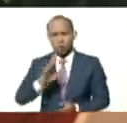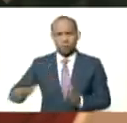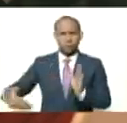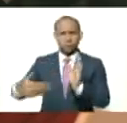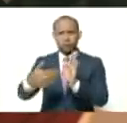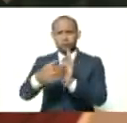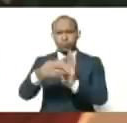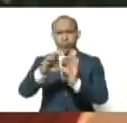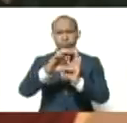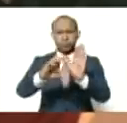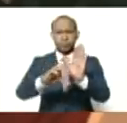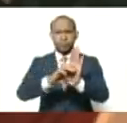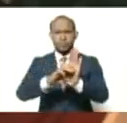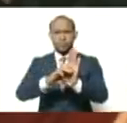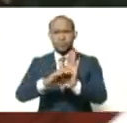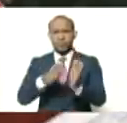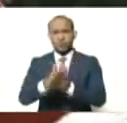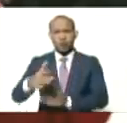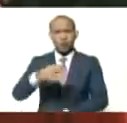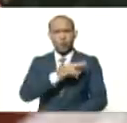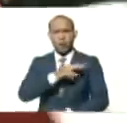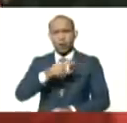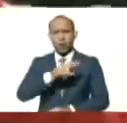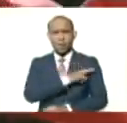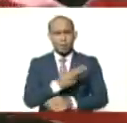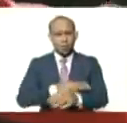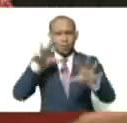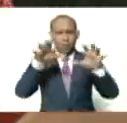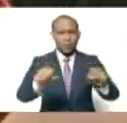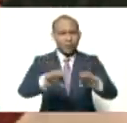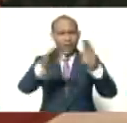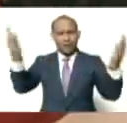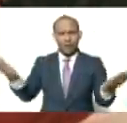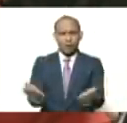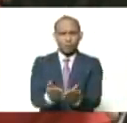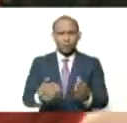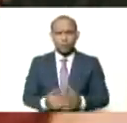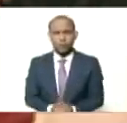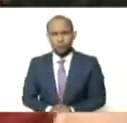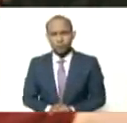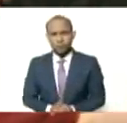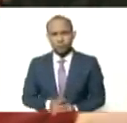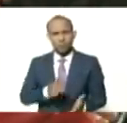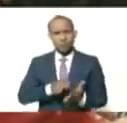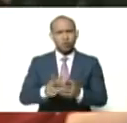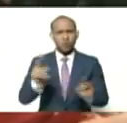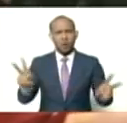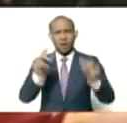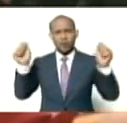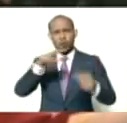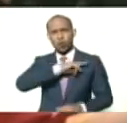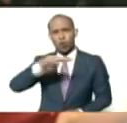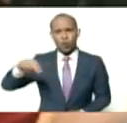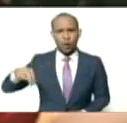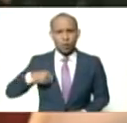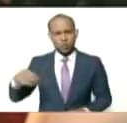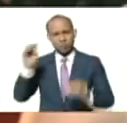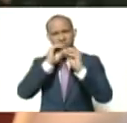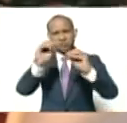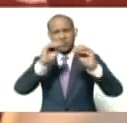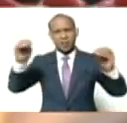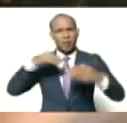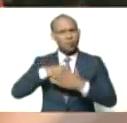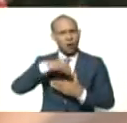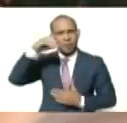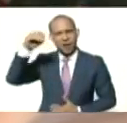orden constituido de los poderes imperiales en el mundo, puesto que cualquier victoria nuestra es un llamado a la